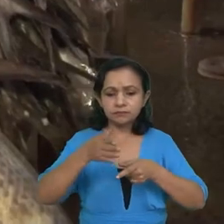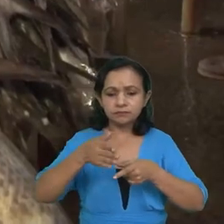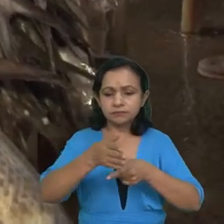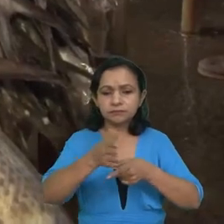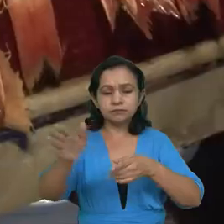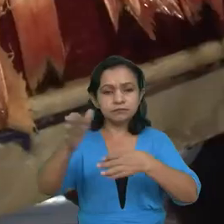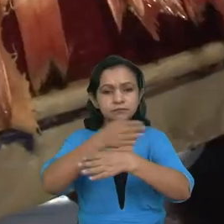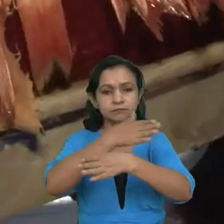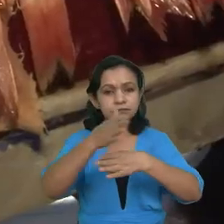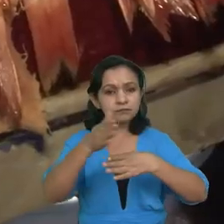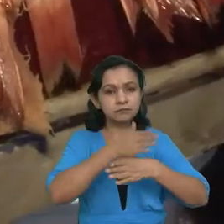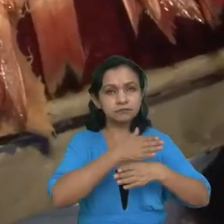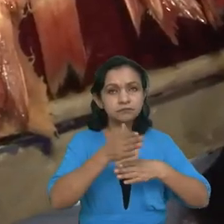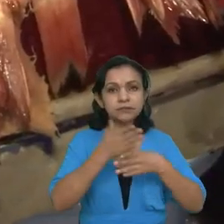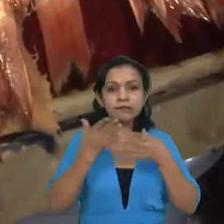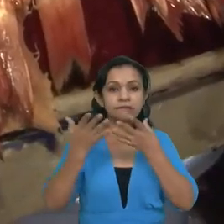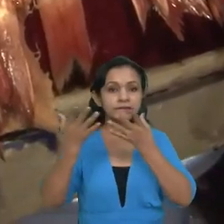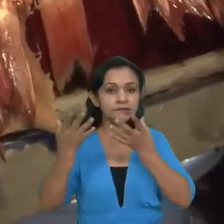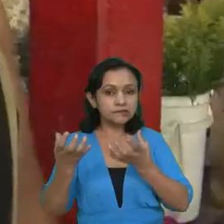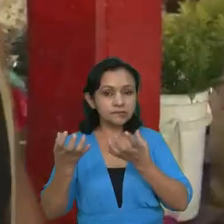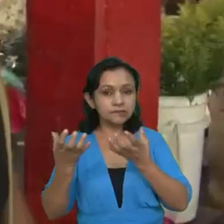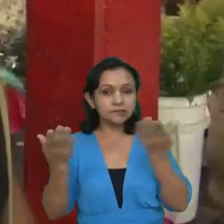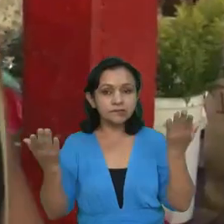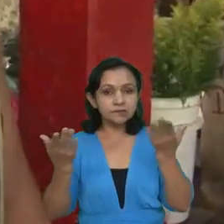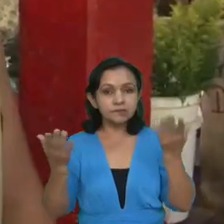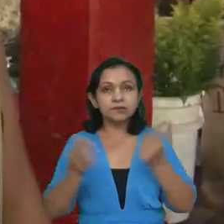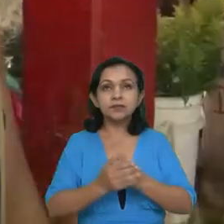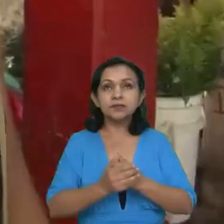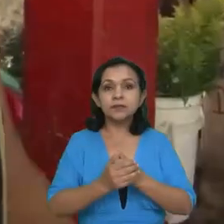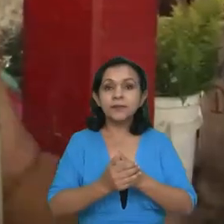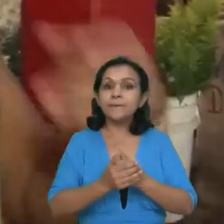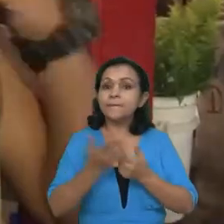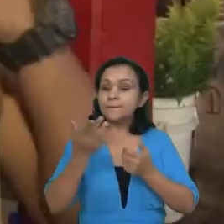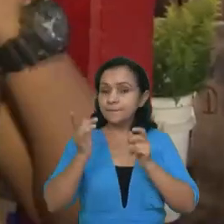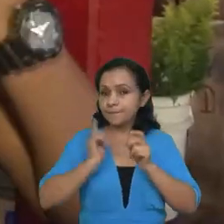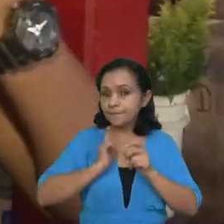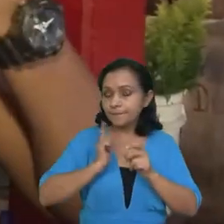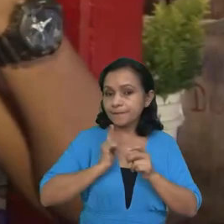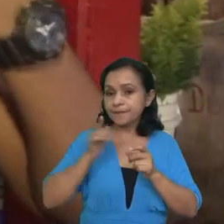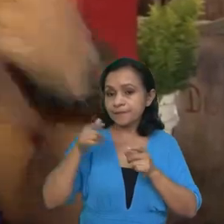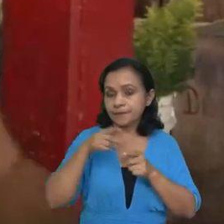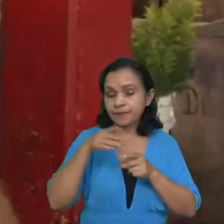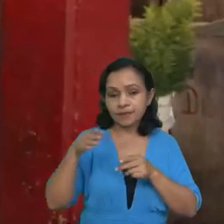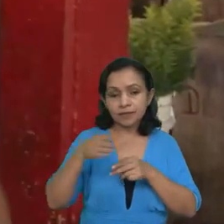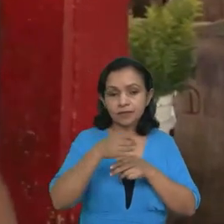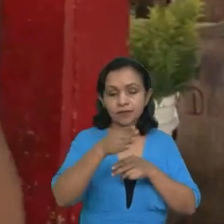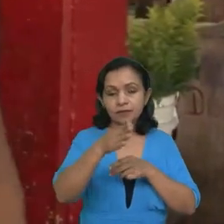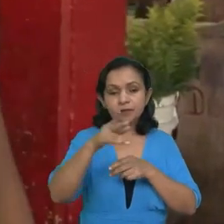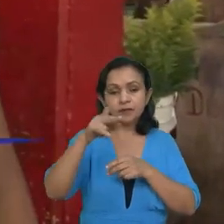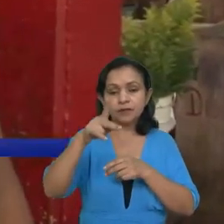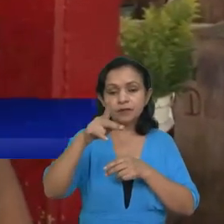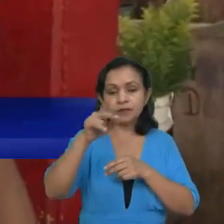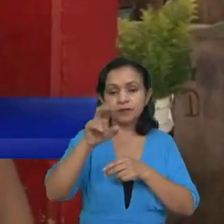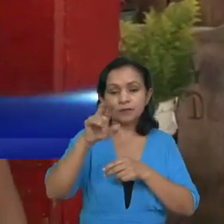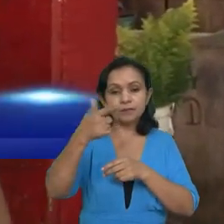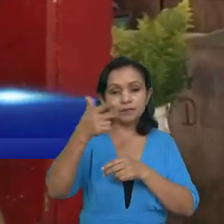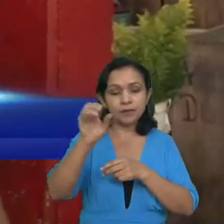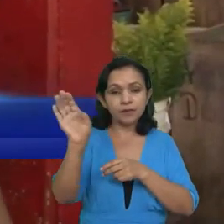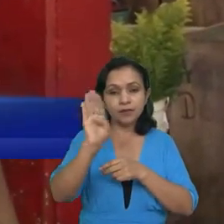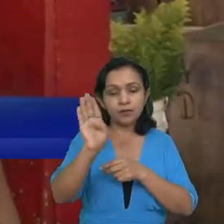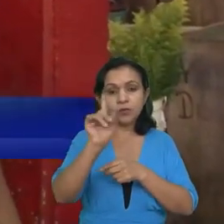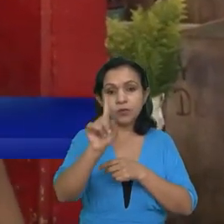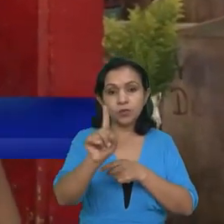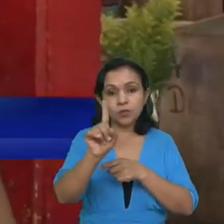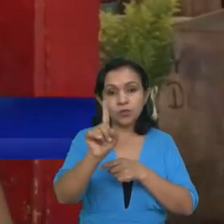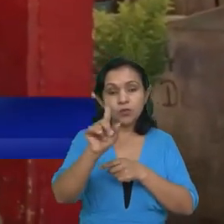frescos y secos sólo que tenemos sólo el mercado pargo blanco estaba por unidad